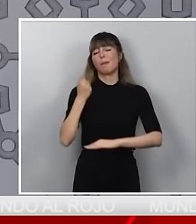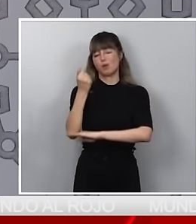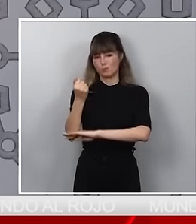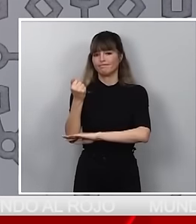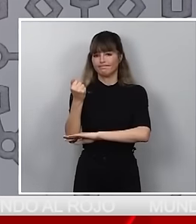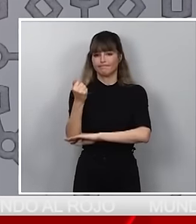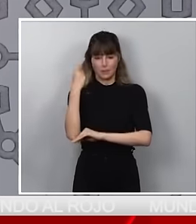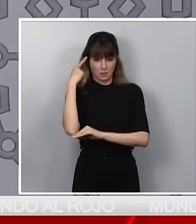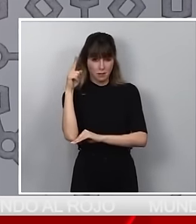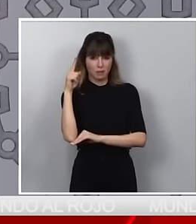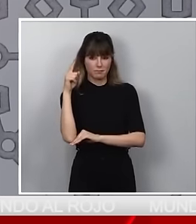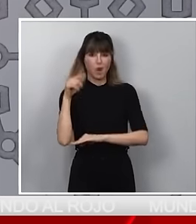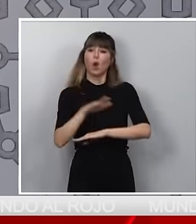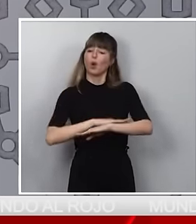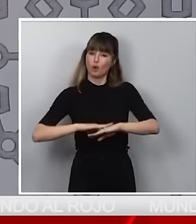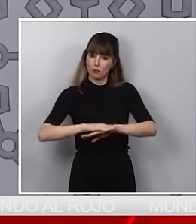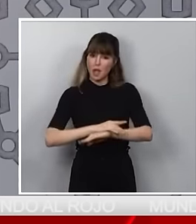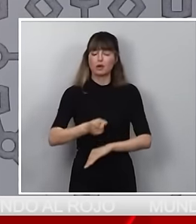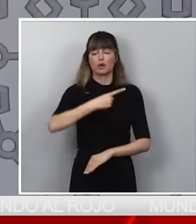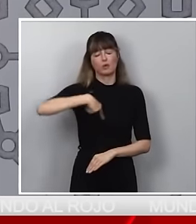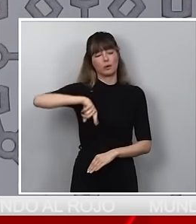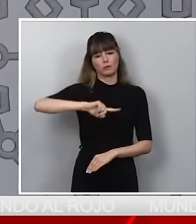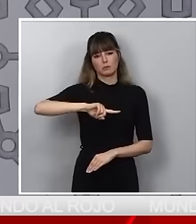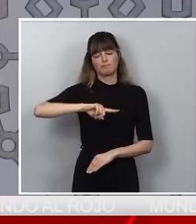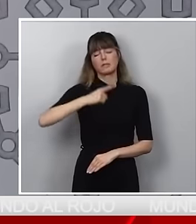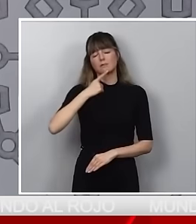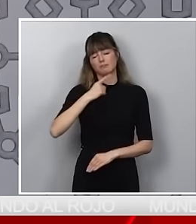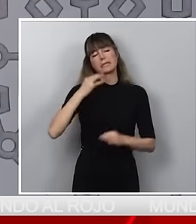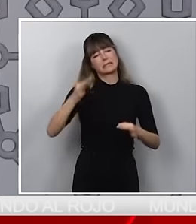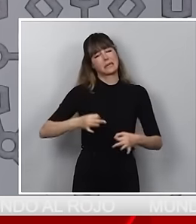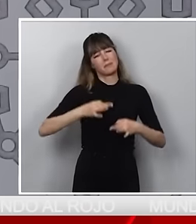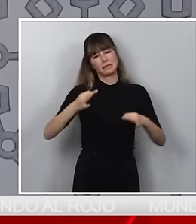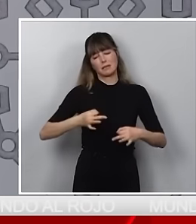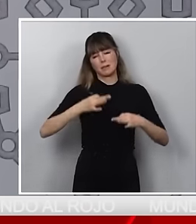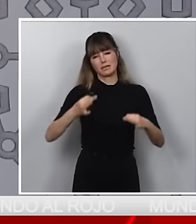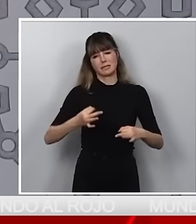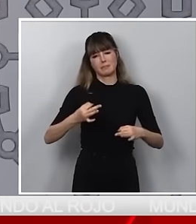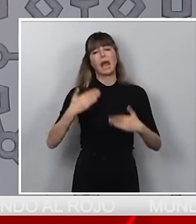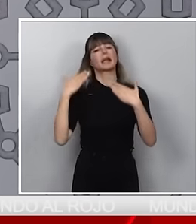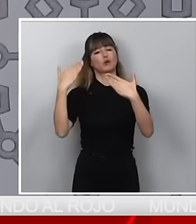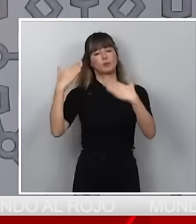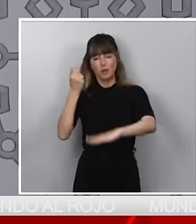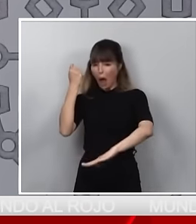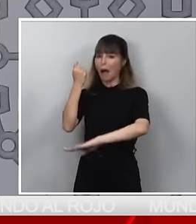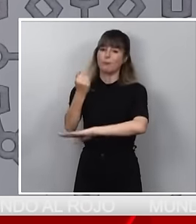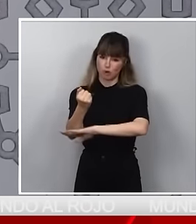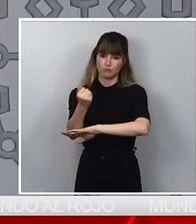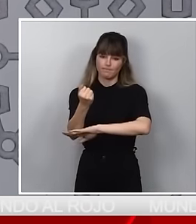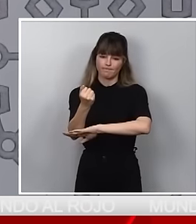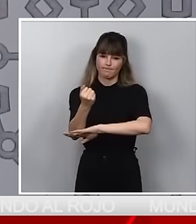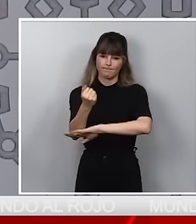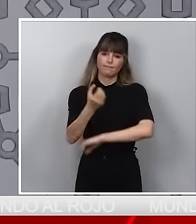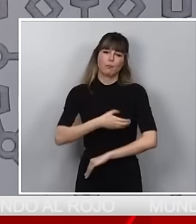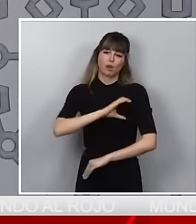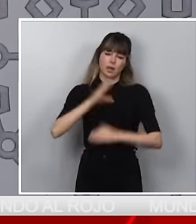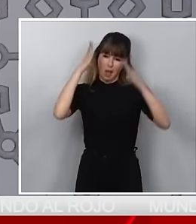que además este gobierno siempre ha manifestado el apoyo y el reconocimiento a las fuerzas y cuerpos de seguridad del